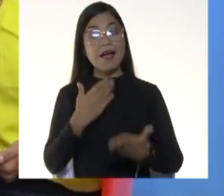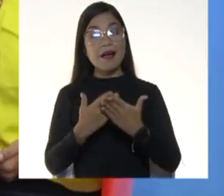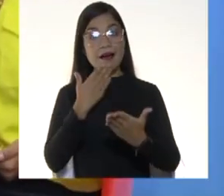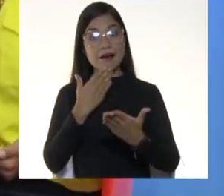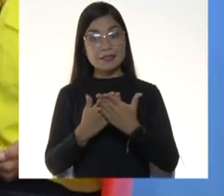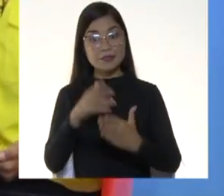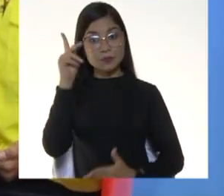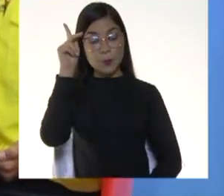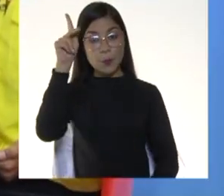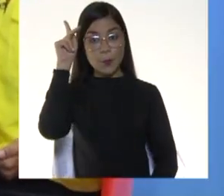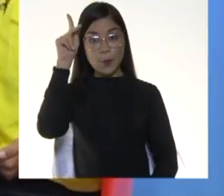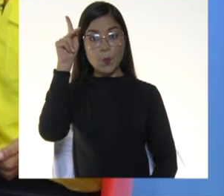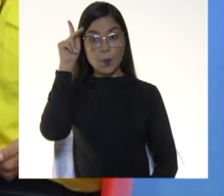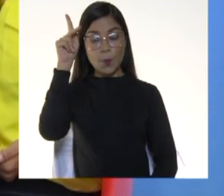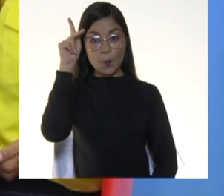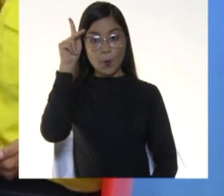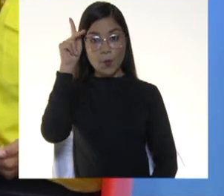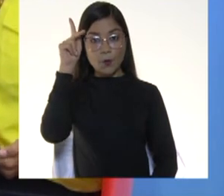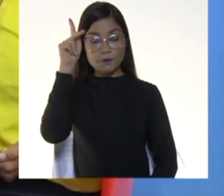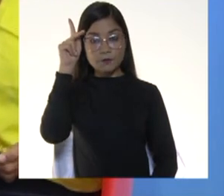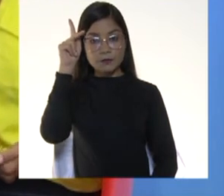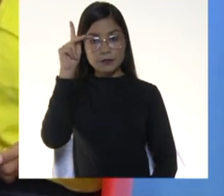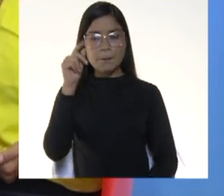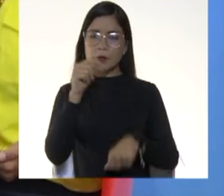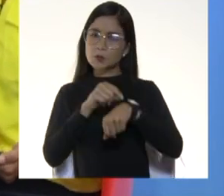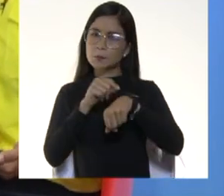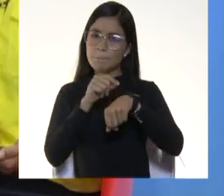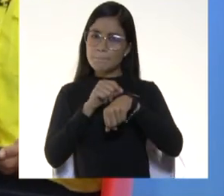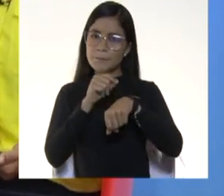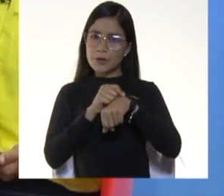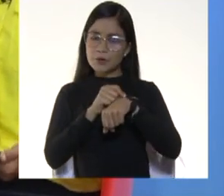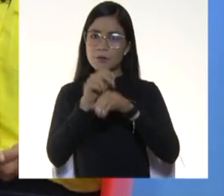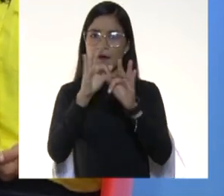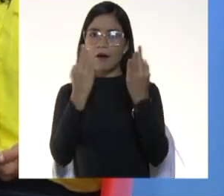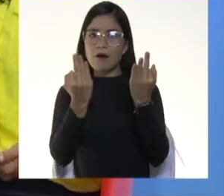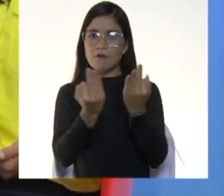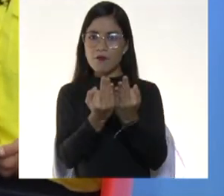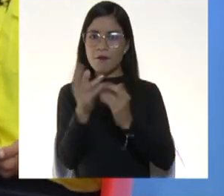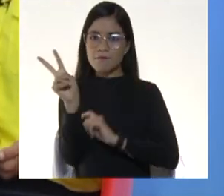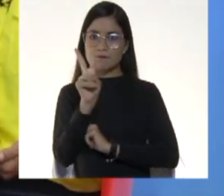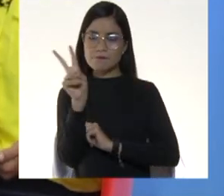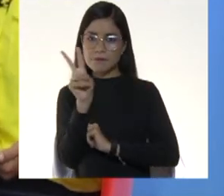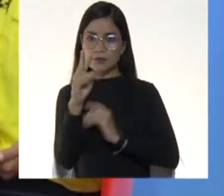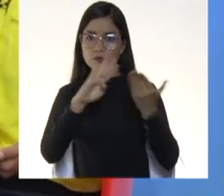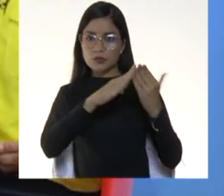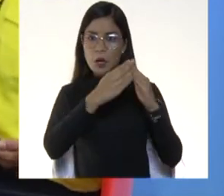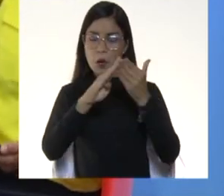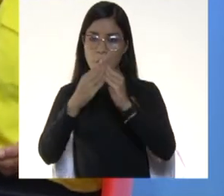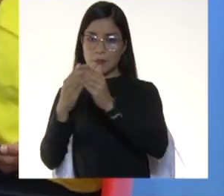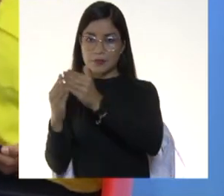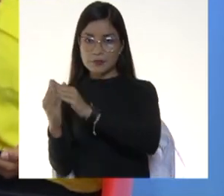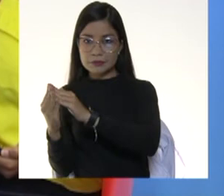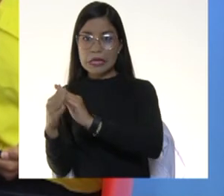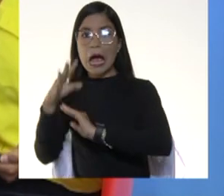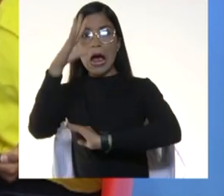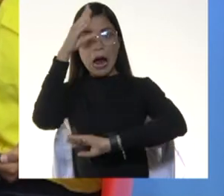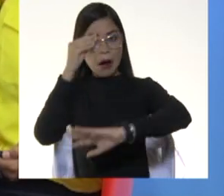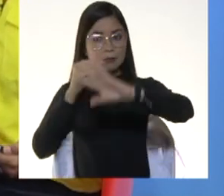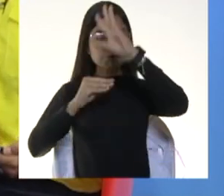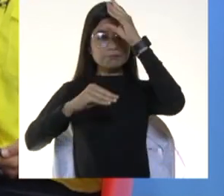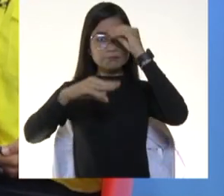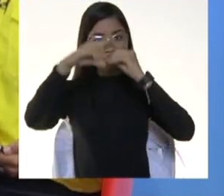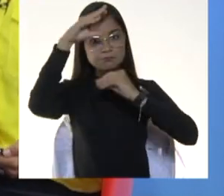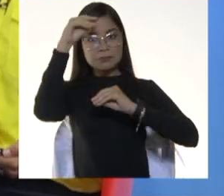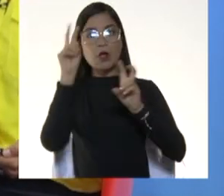Muchísimas gracias, profesora, por dedicarnos esos minutos para que la familia venezolana y la comunidad pueda ir